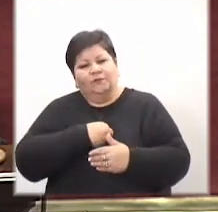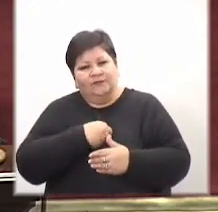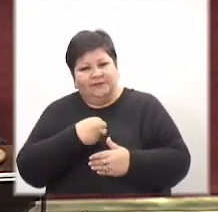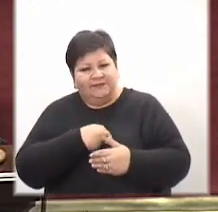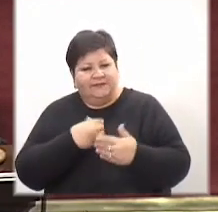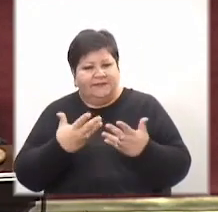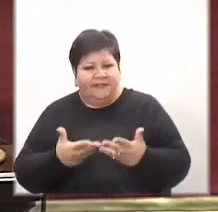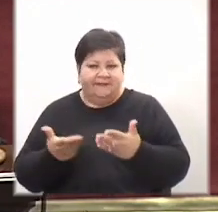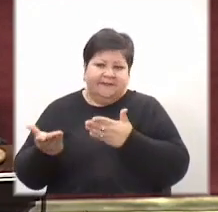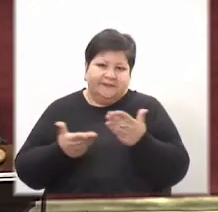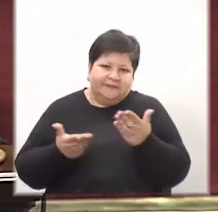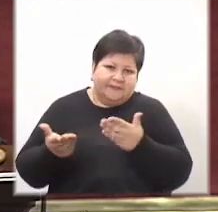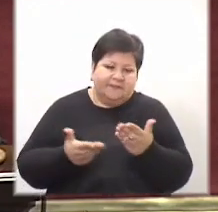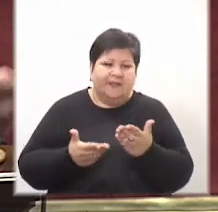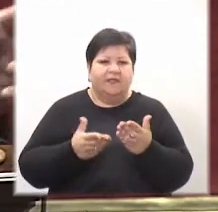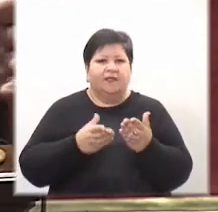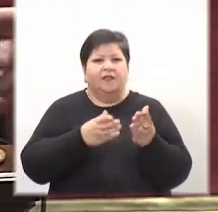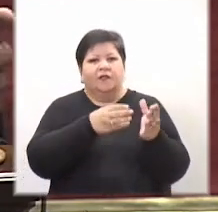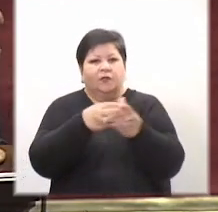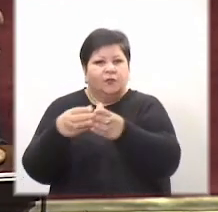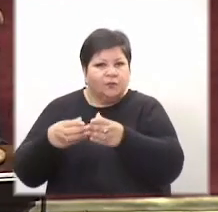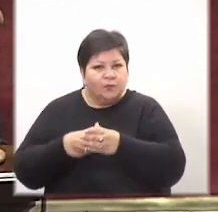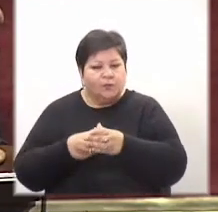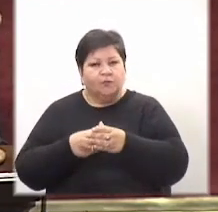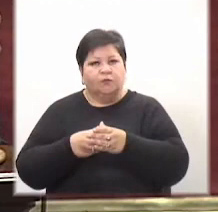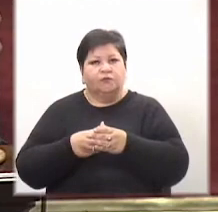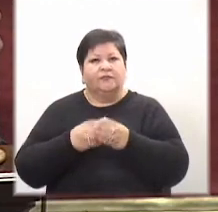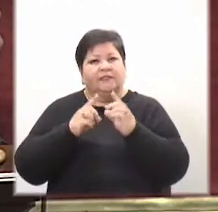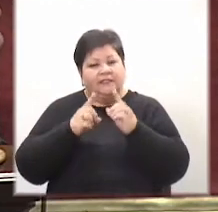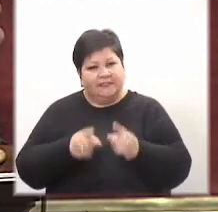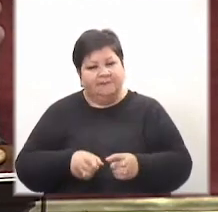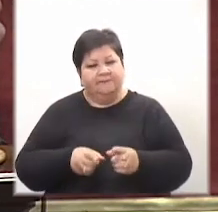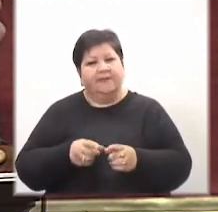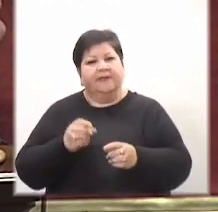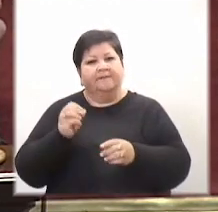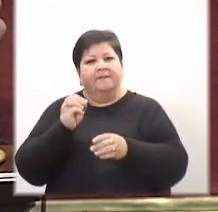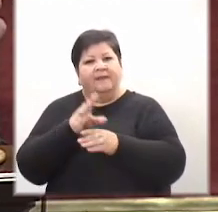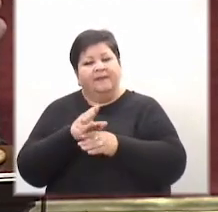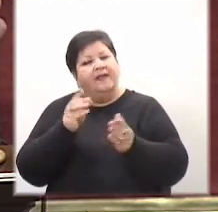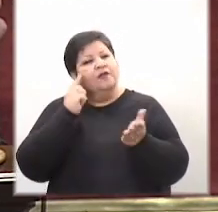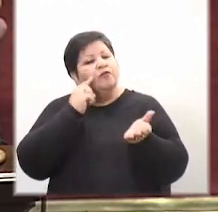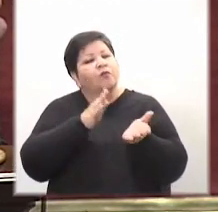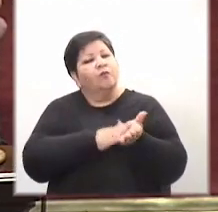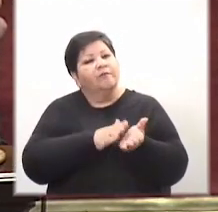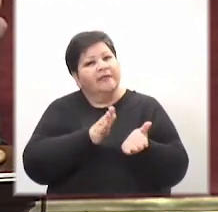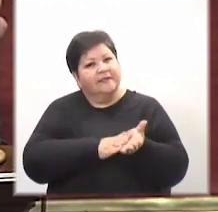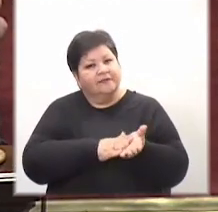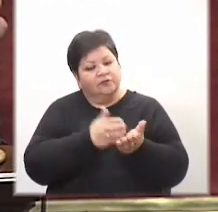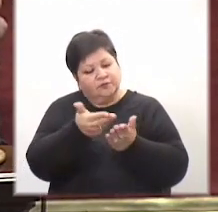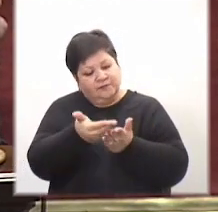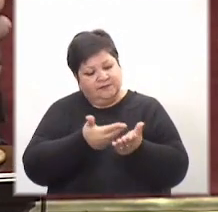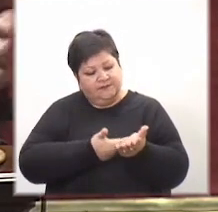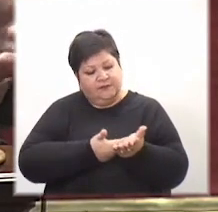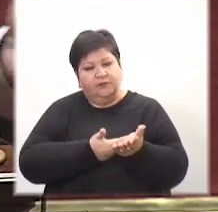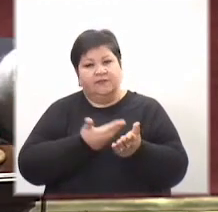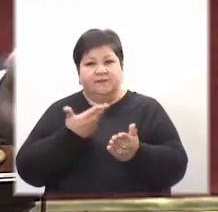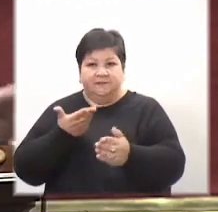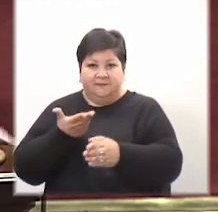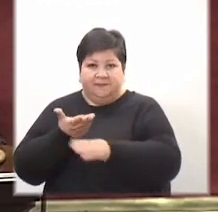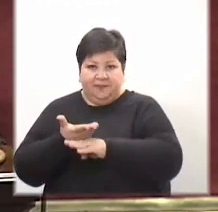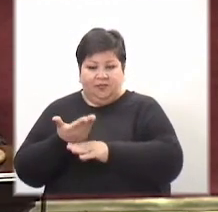la hora de citar en cuanto a organizaciones propuestas, a mandar en tiempo y forma los documentos recibidos y